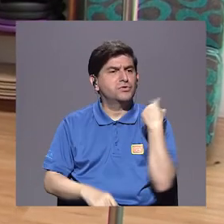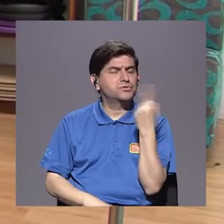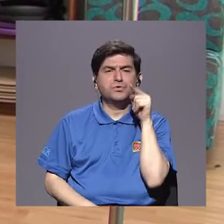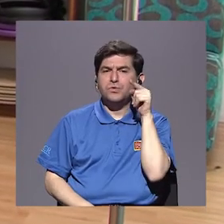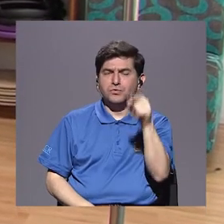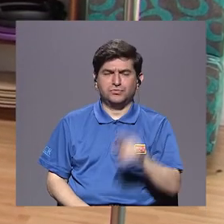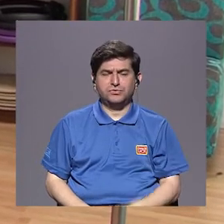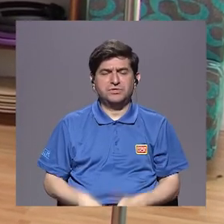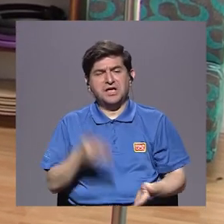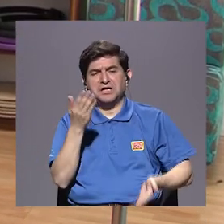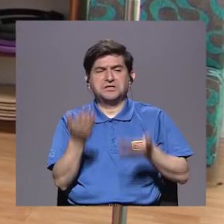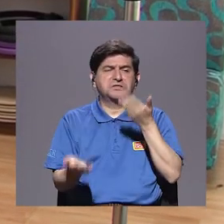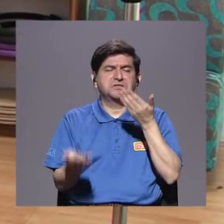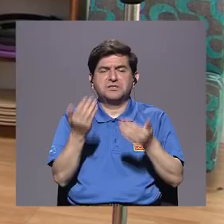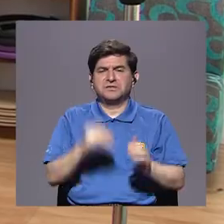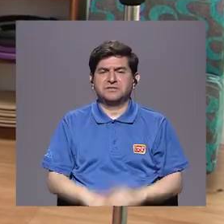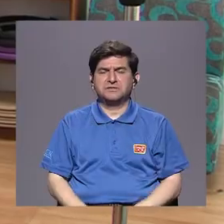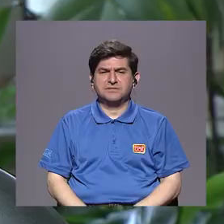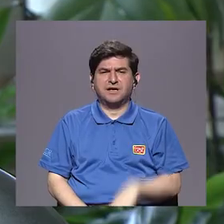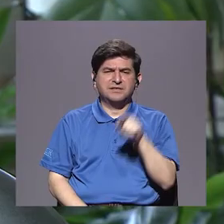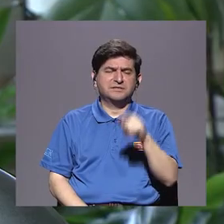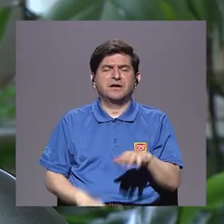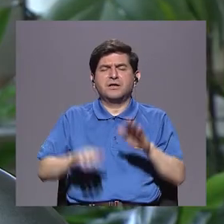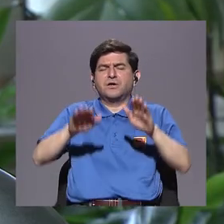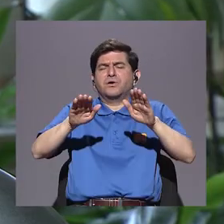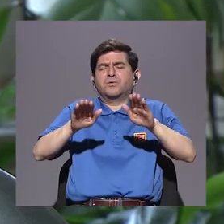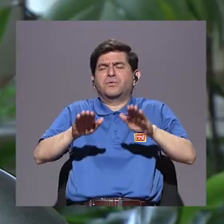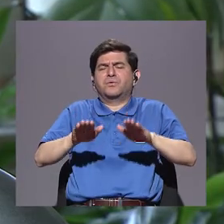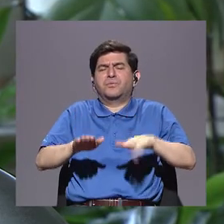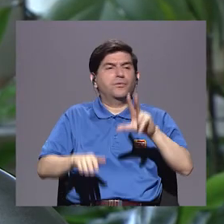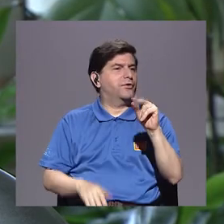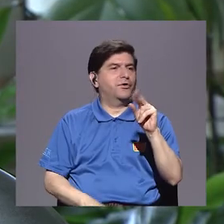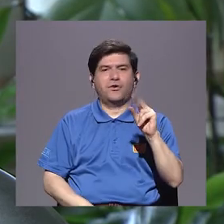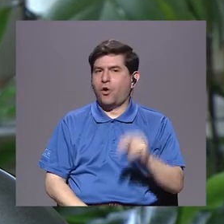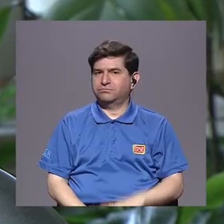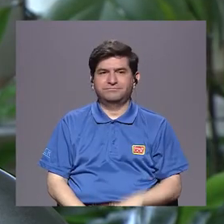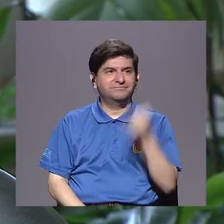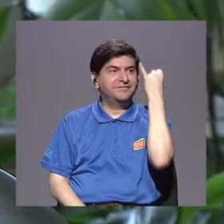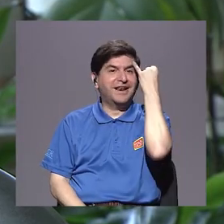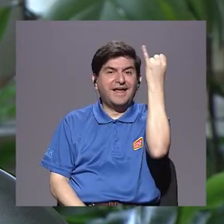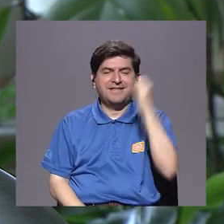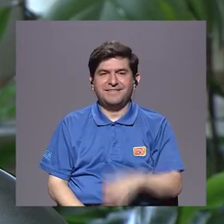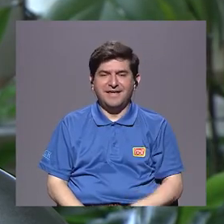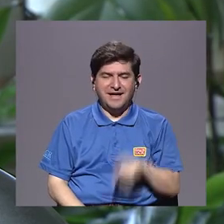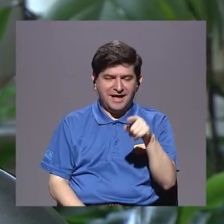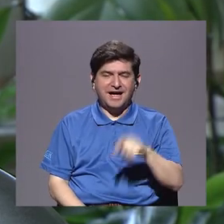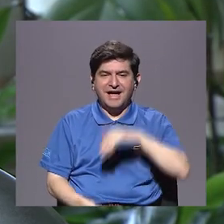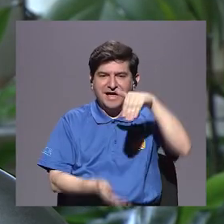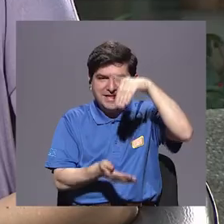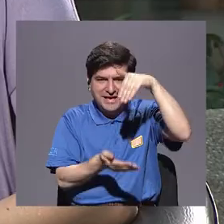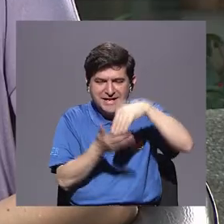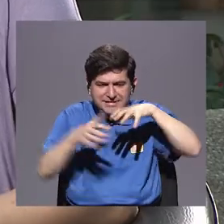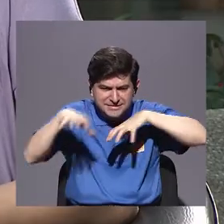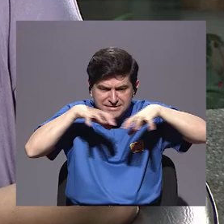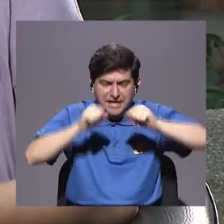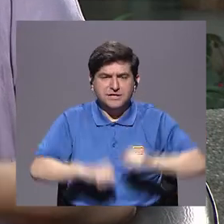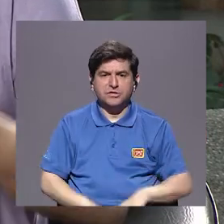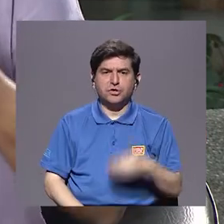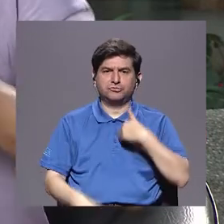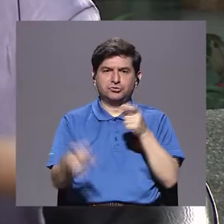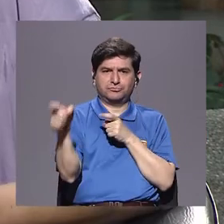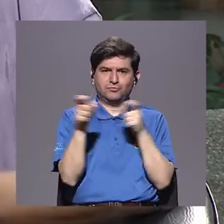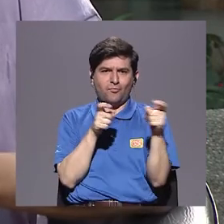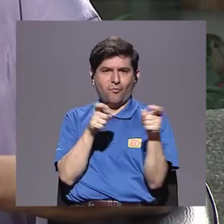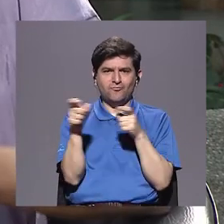es que uno pasa como muy relajado, sino que la idea es que al activar el centro usted tenga